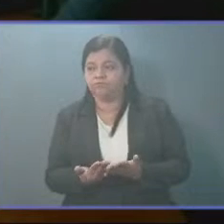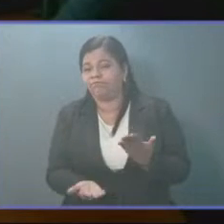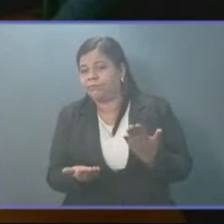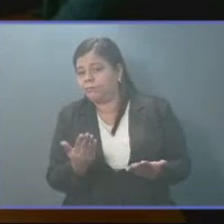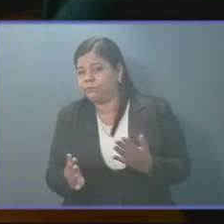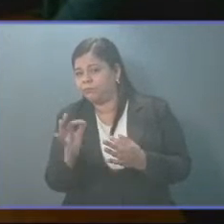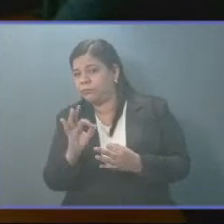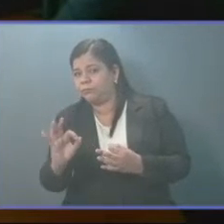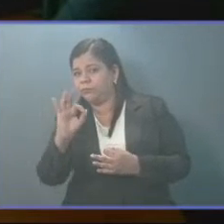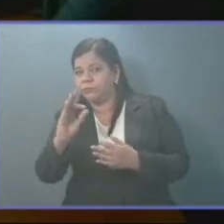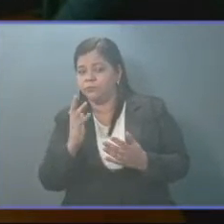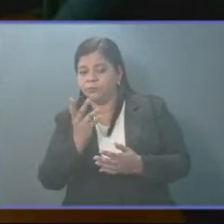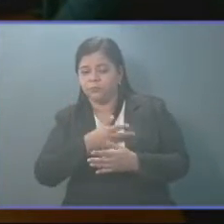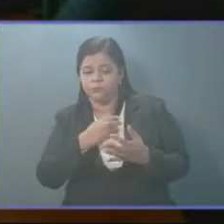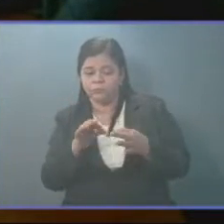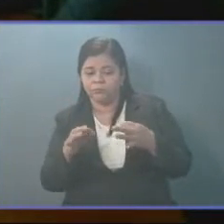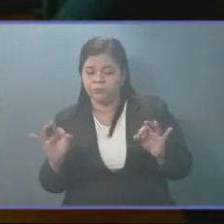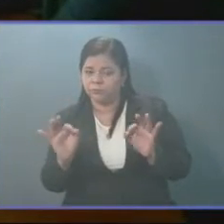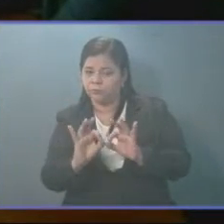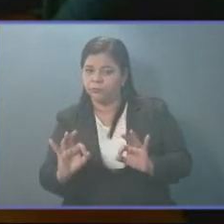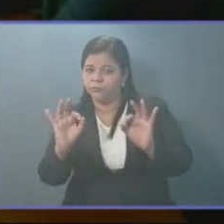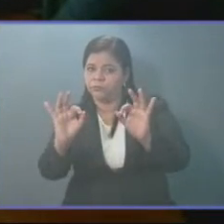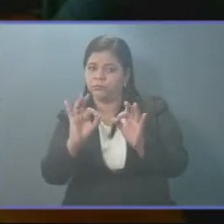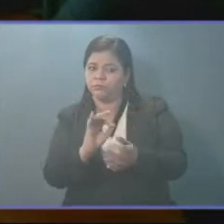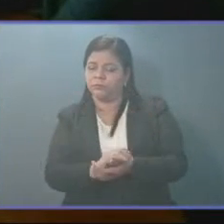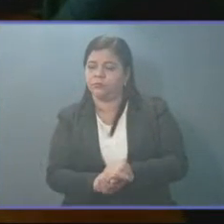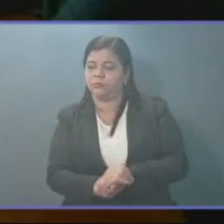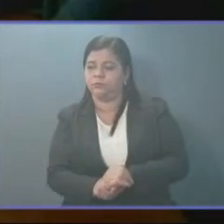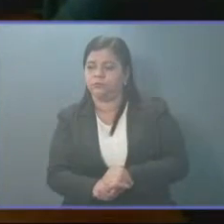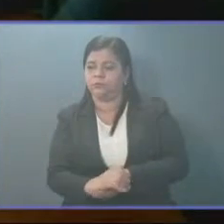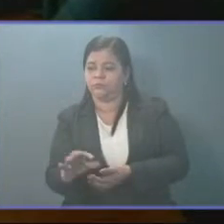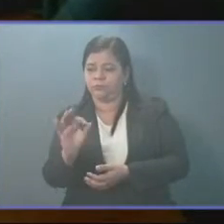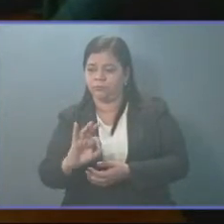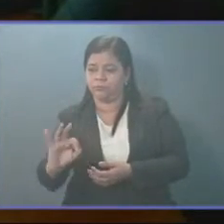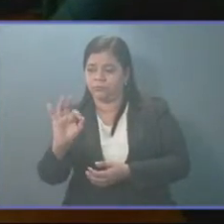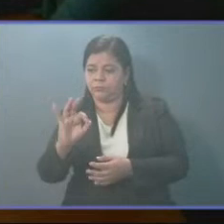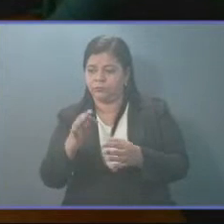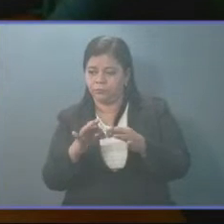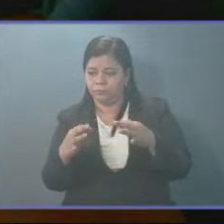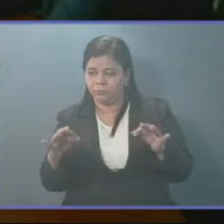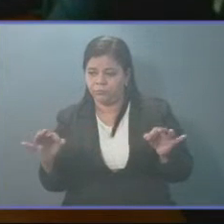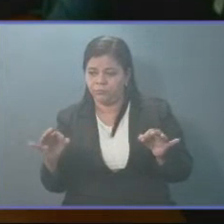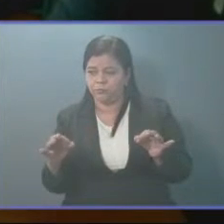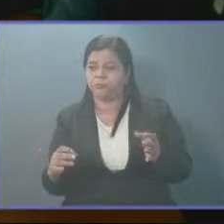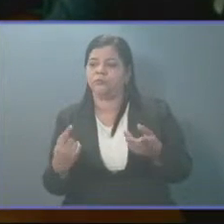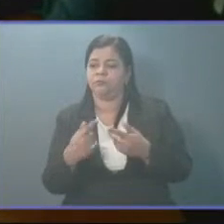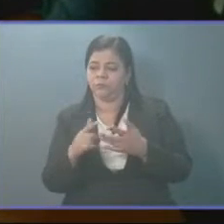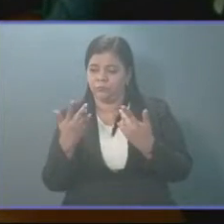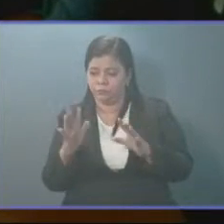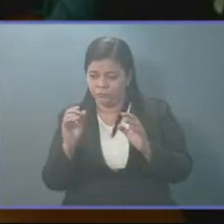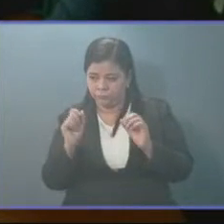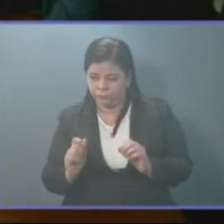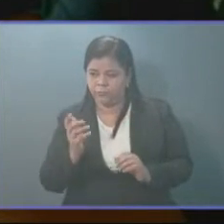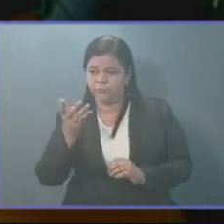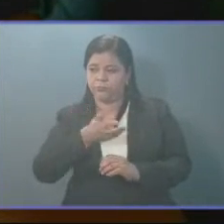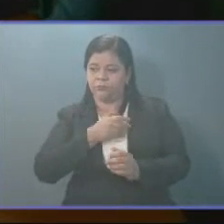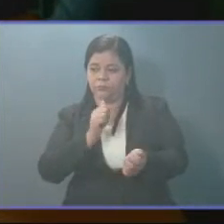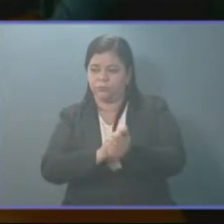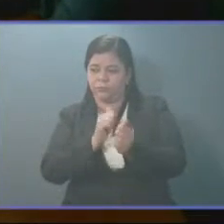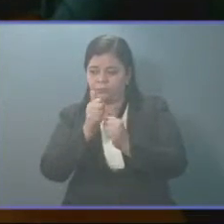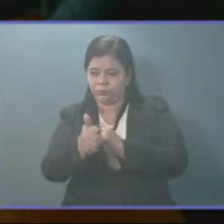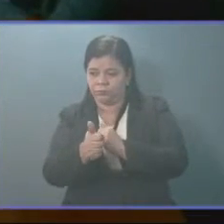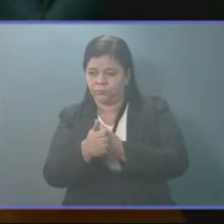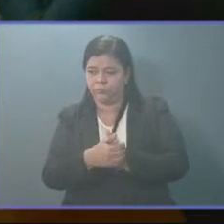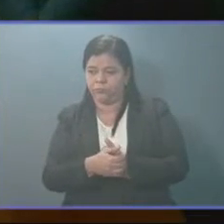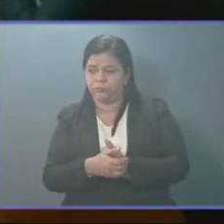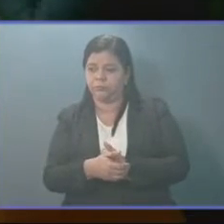mejor dejar la redacción original, ¿verdad? La redacción original y poder avanzar